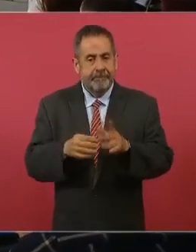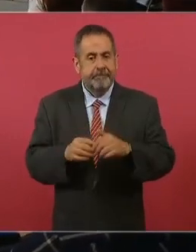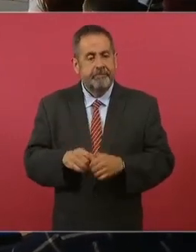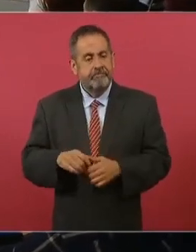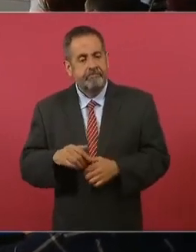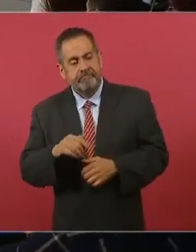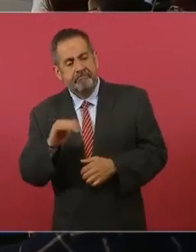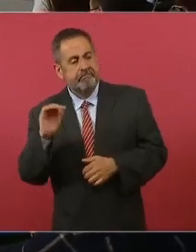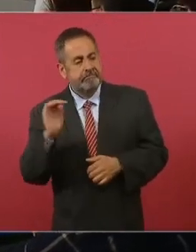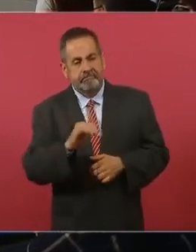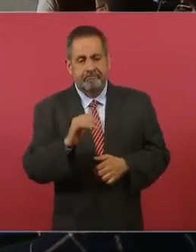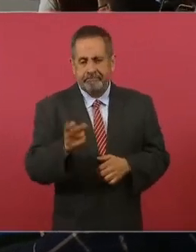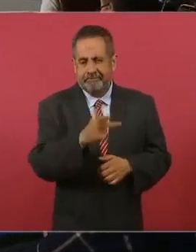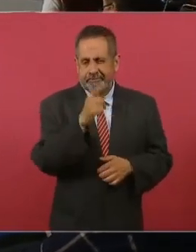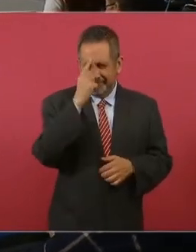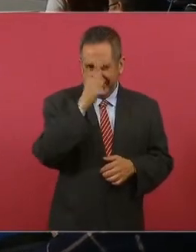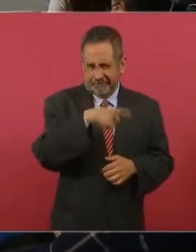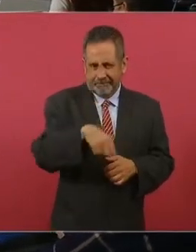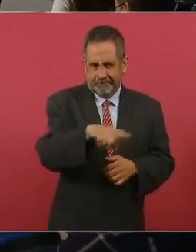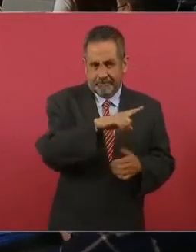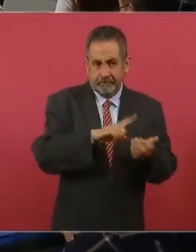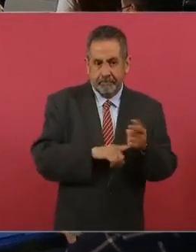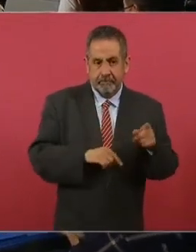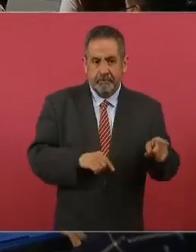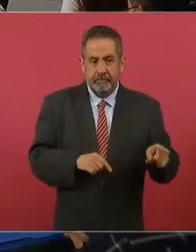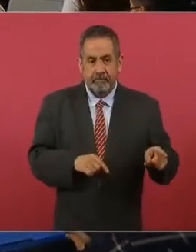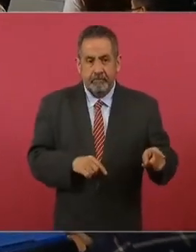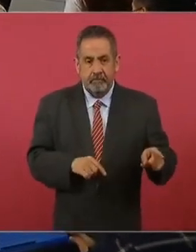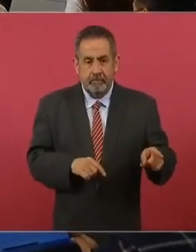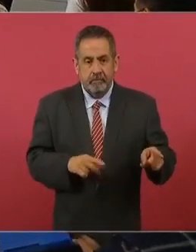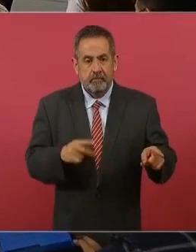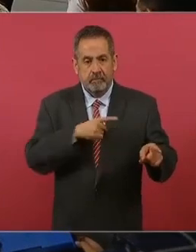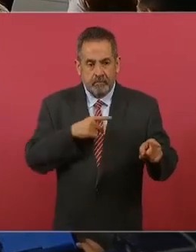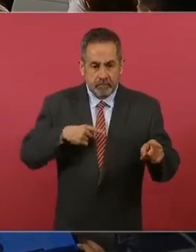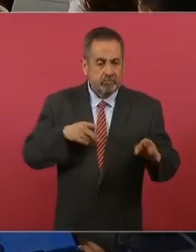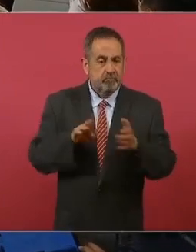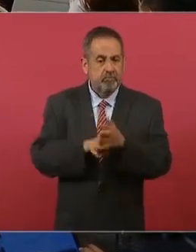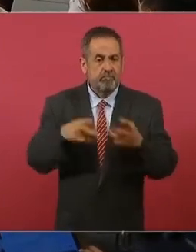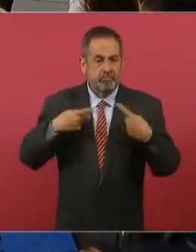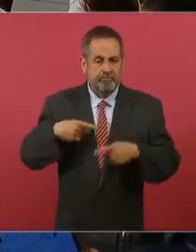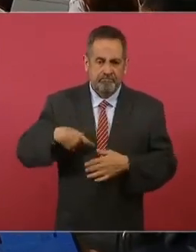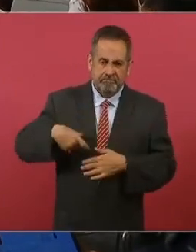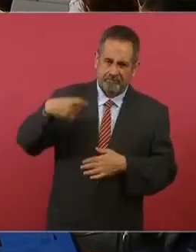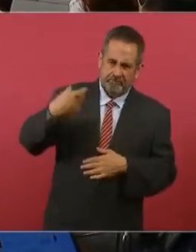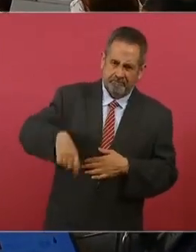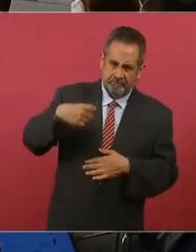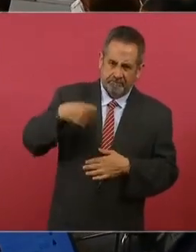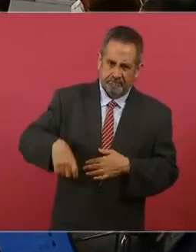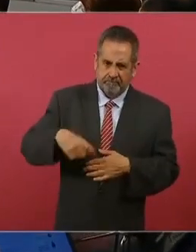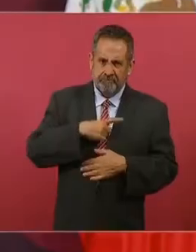a los que argumentaban de que debían de gobernar los ricos,